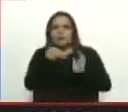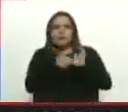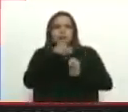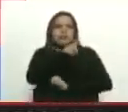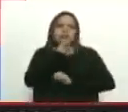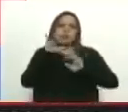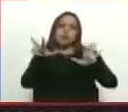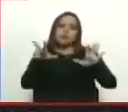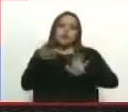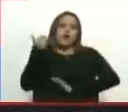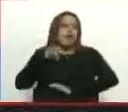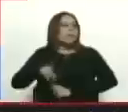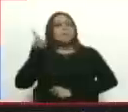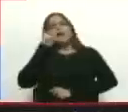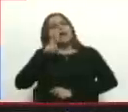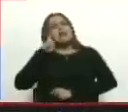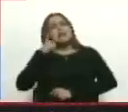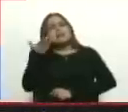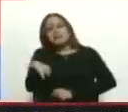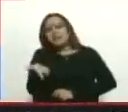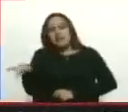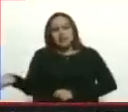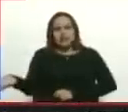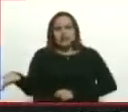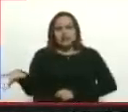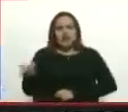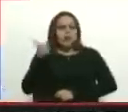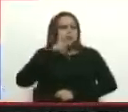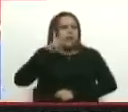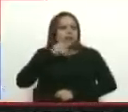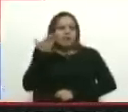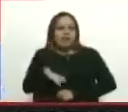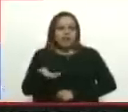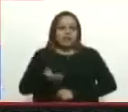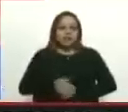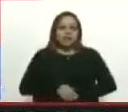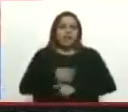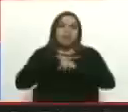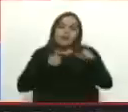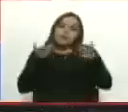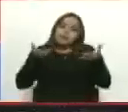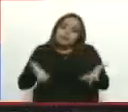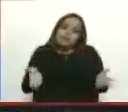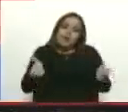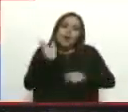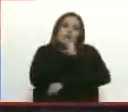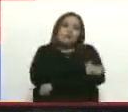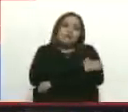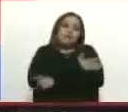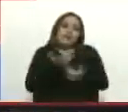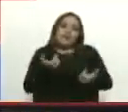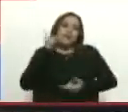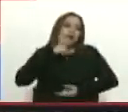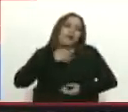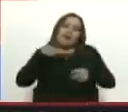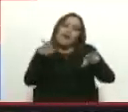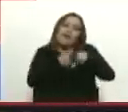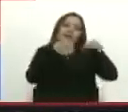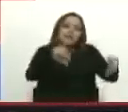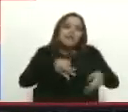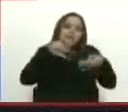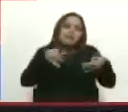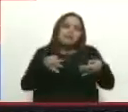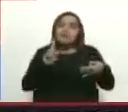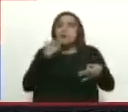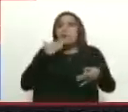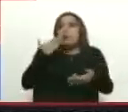chimba. Muy chimba. Pero bueno, así es la oposición chimba, no le podemos pedir otra cosa. No le podemos